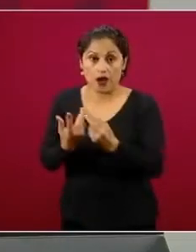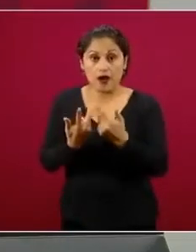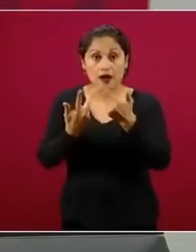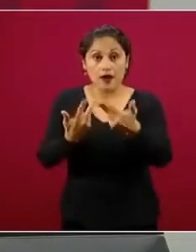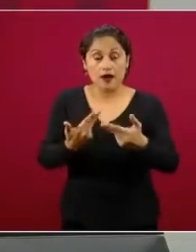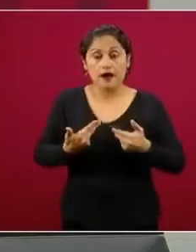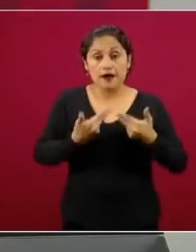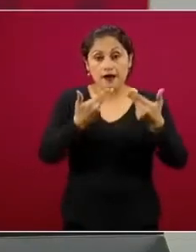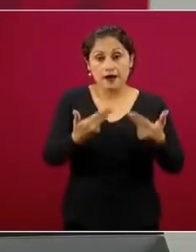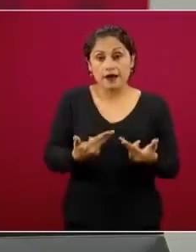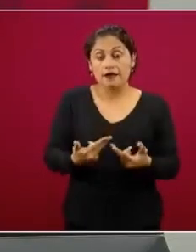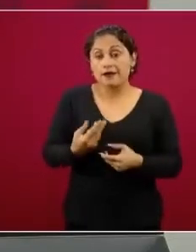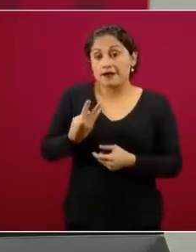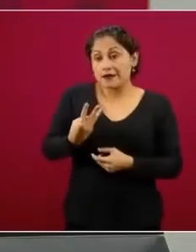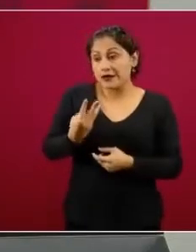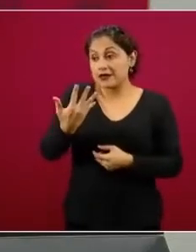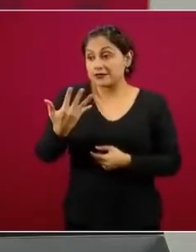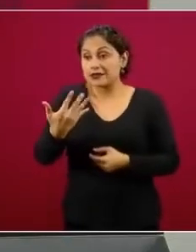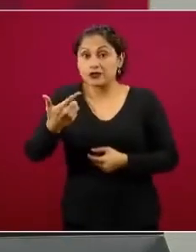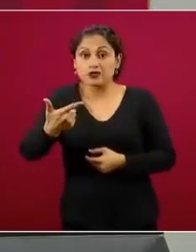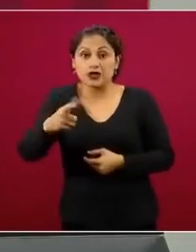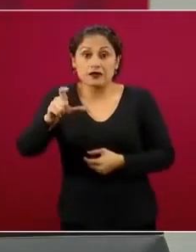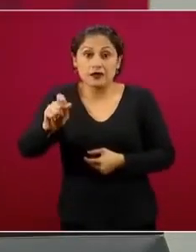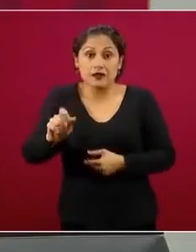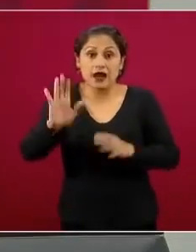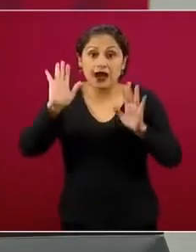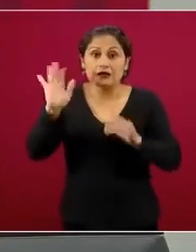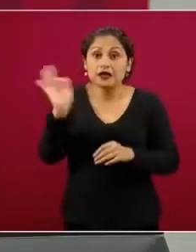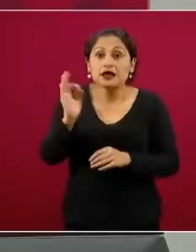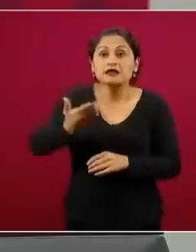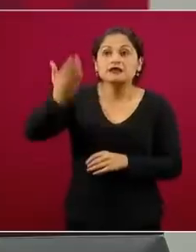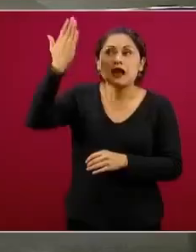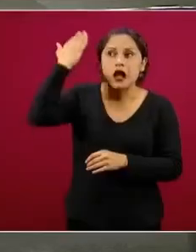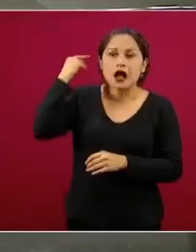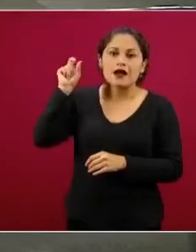5 o 7 o 20, en esos tiempos seguramente eran varios,